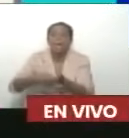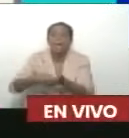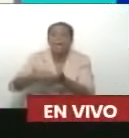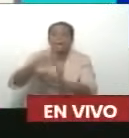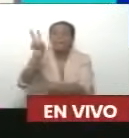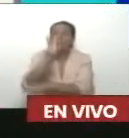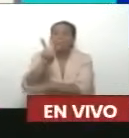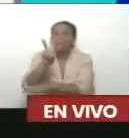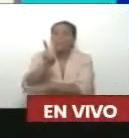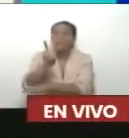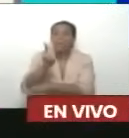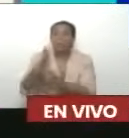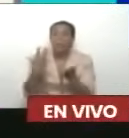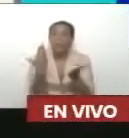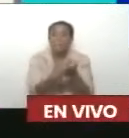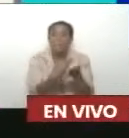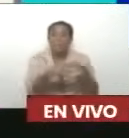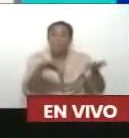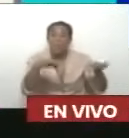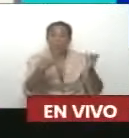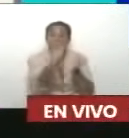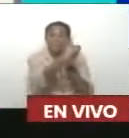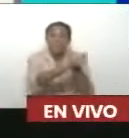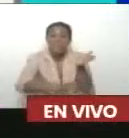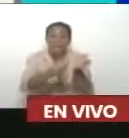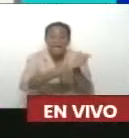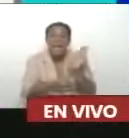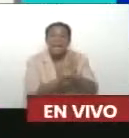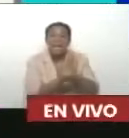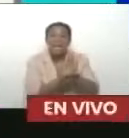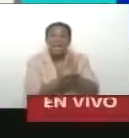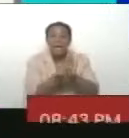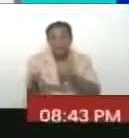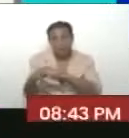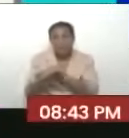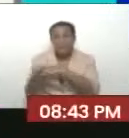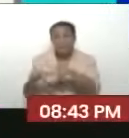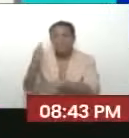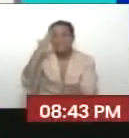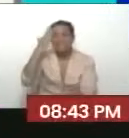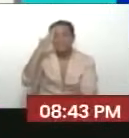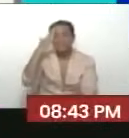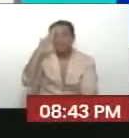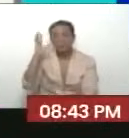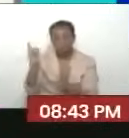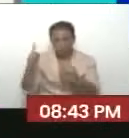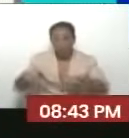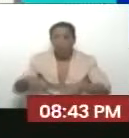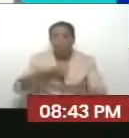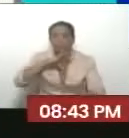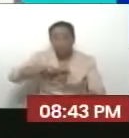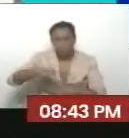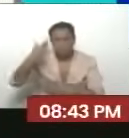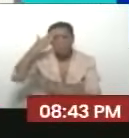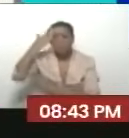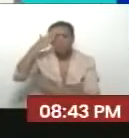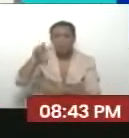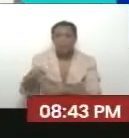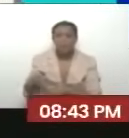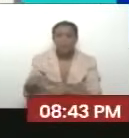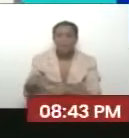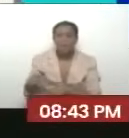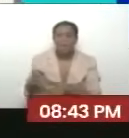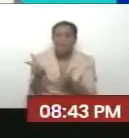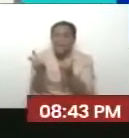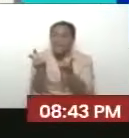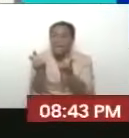Son múltiples los documentos en que ellos reconocen, y nosotros, históricamente, que ese